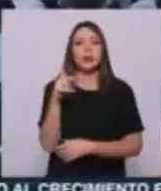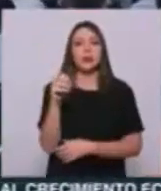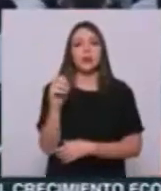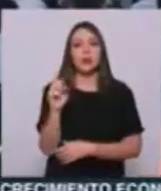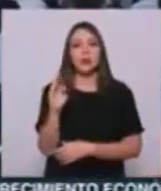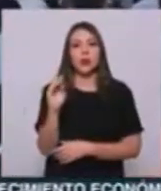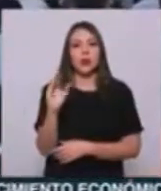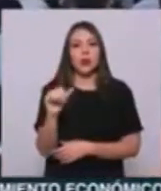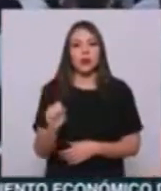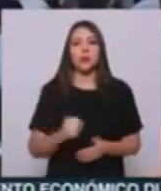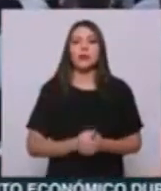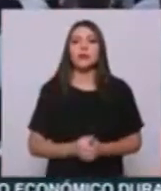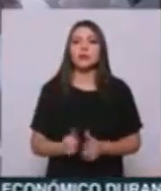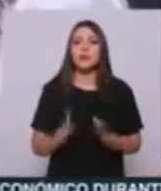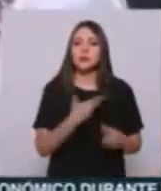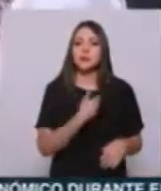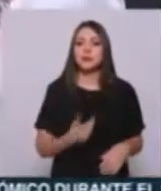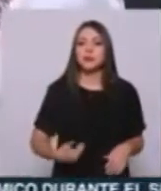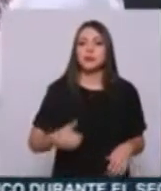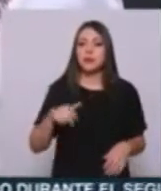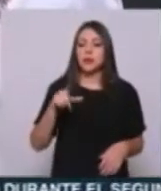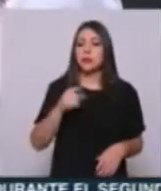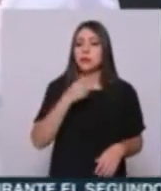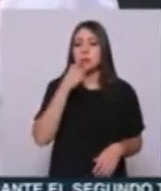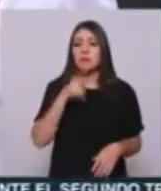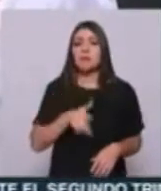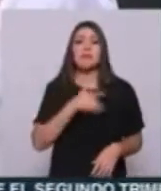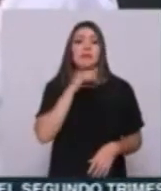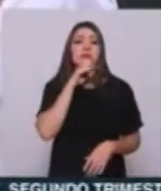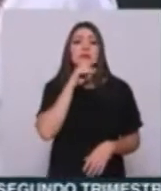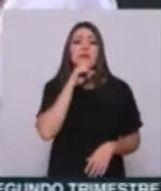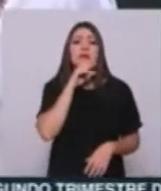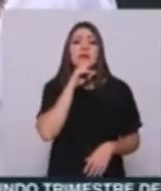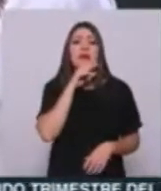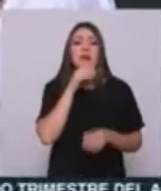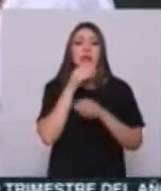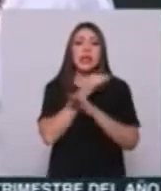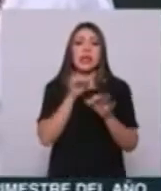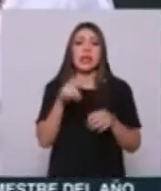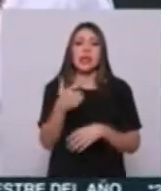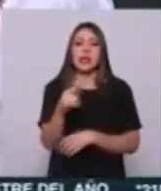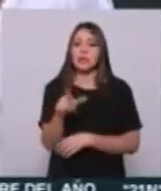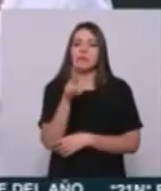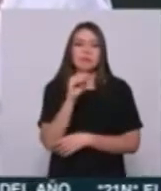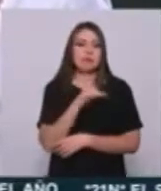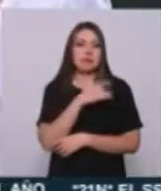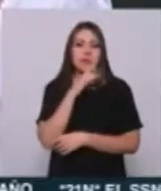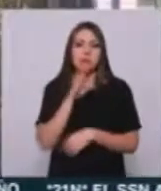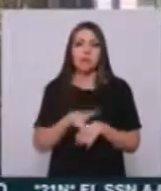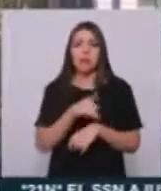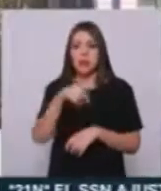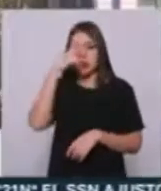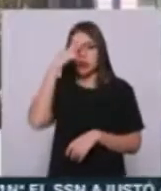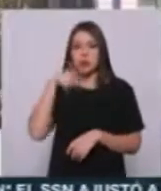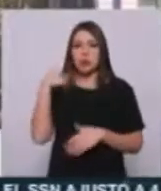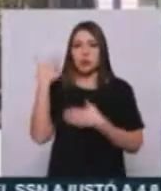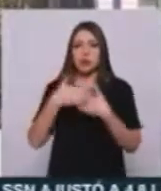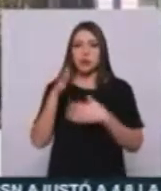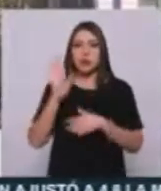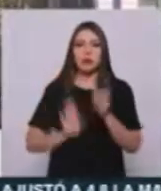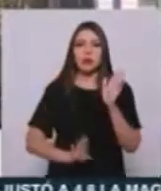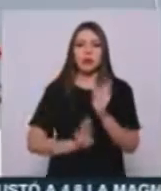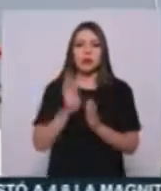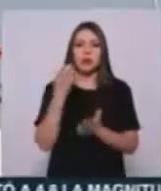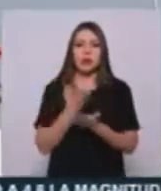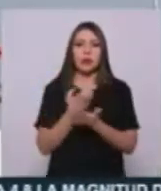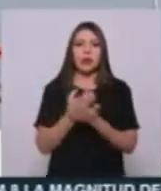El presidente Andrés Manuel López Obrador aseguró que no le preocupa el informe del INEGI respecto a que México registrará un crecimiento económico